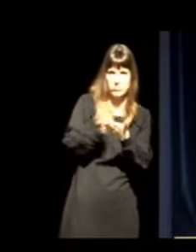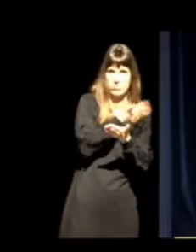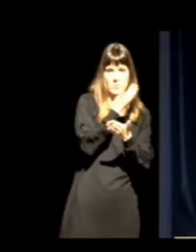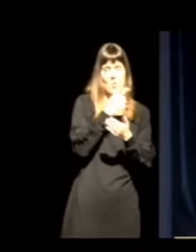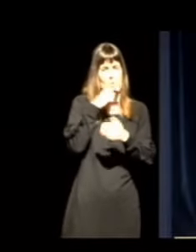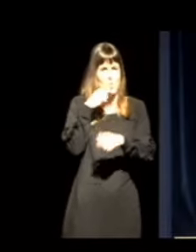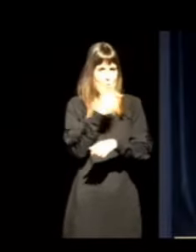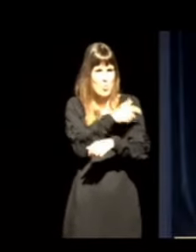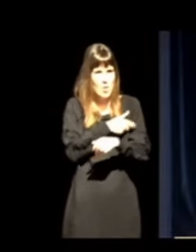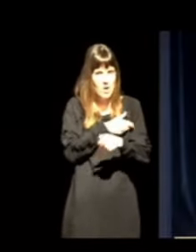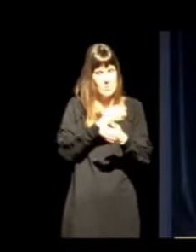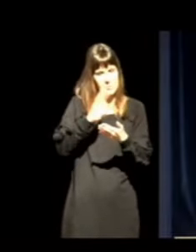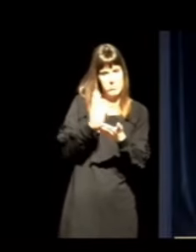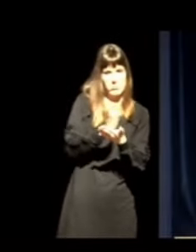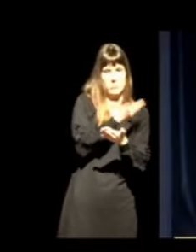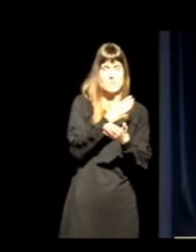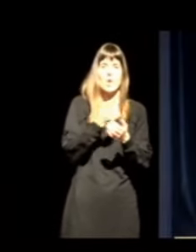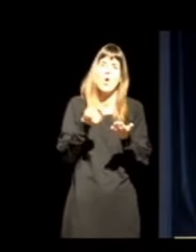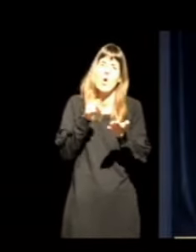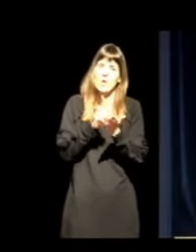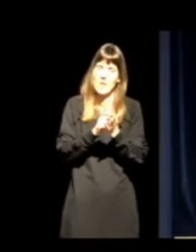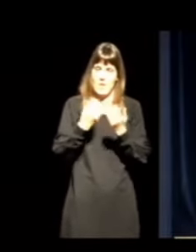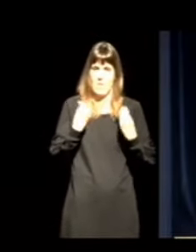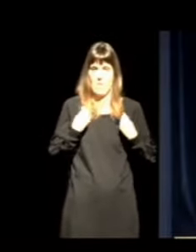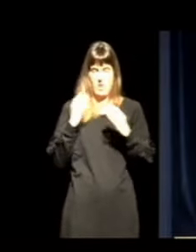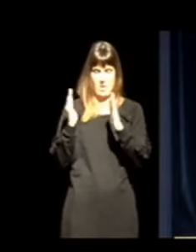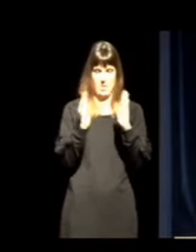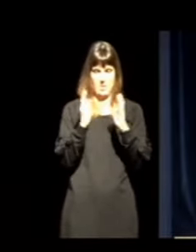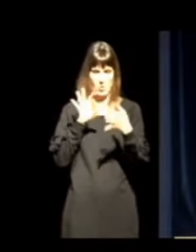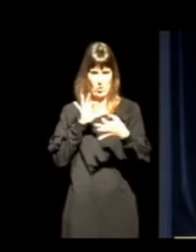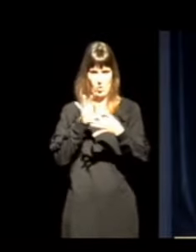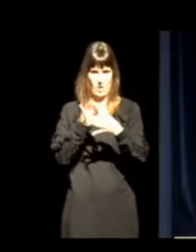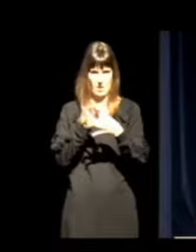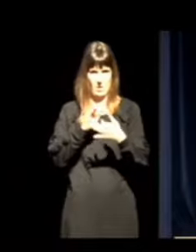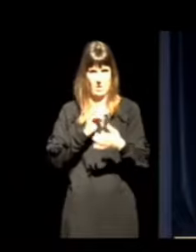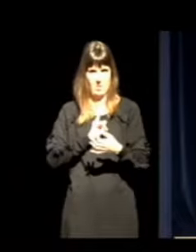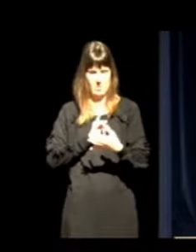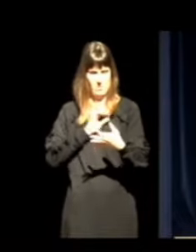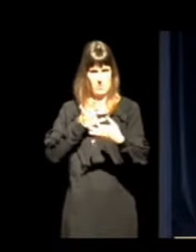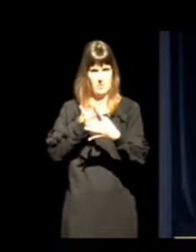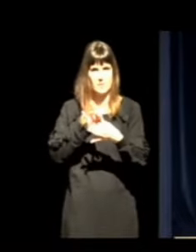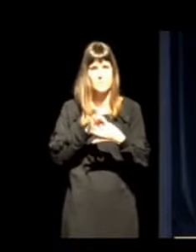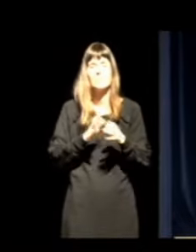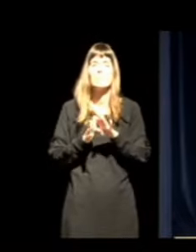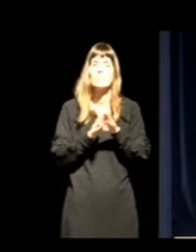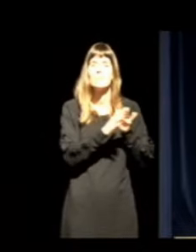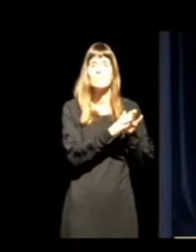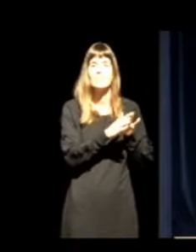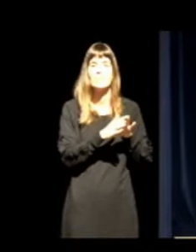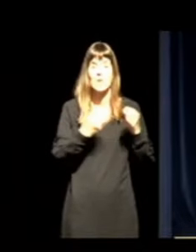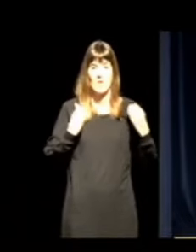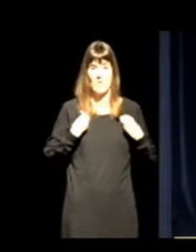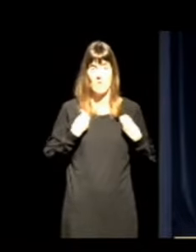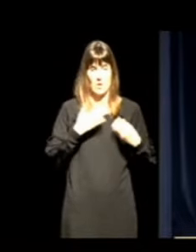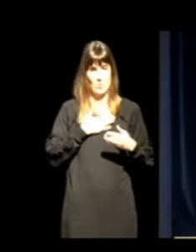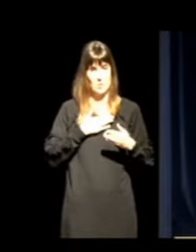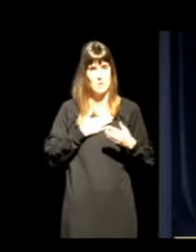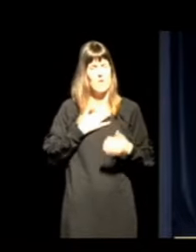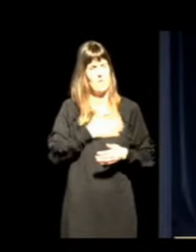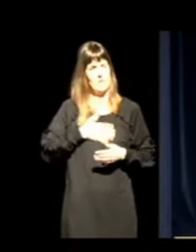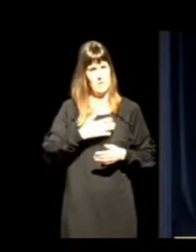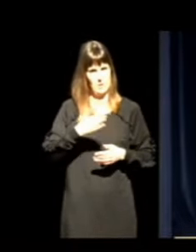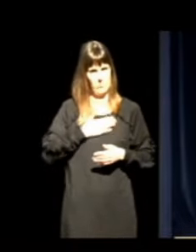tengo que recontratar con la vida, tengo que recontratar conmigo. Responsabilizarnos de nuestra propia vida y de nuestro propio